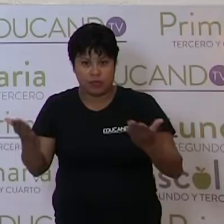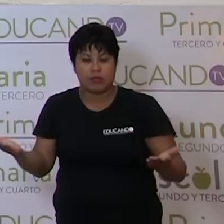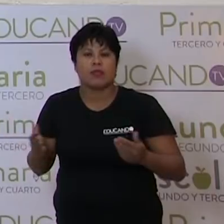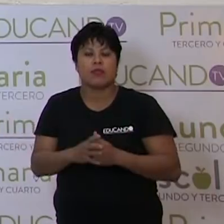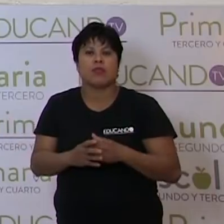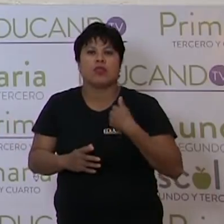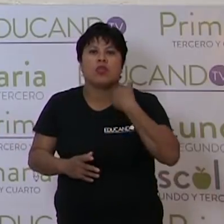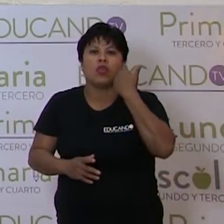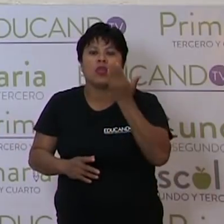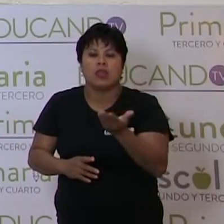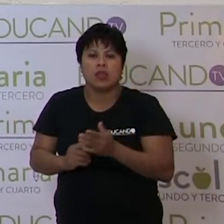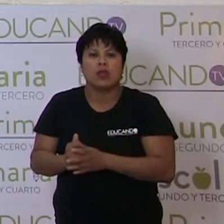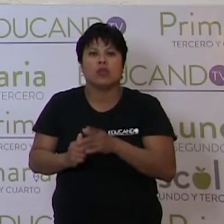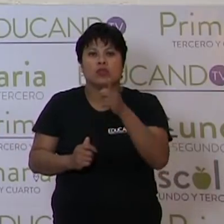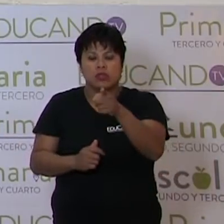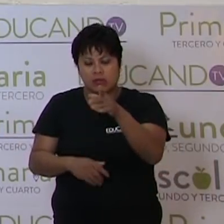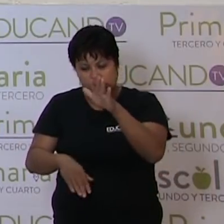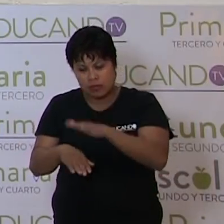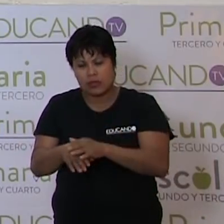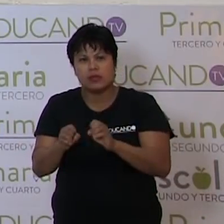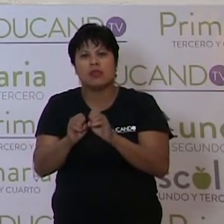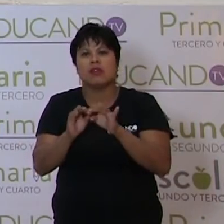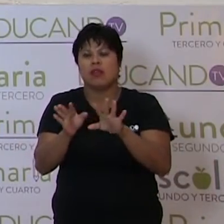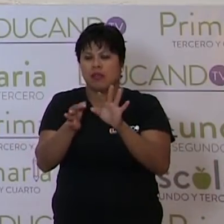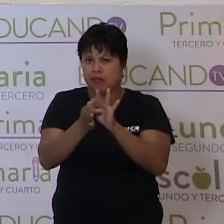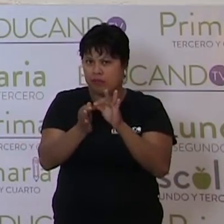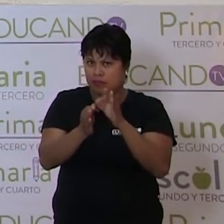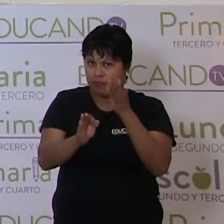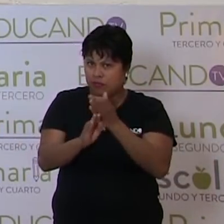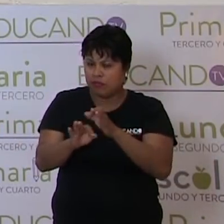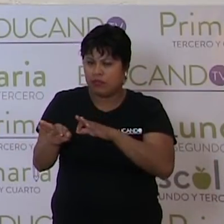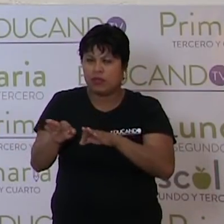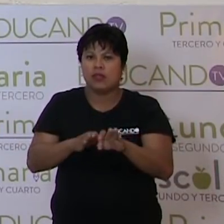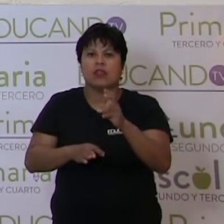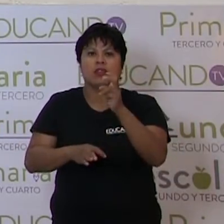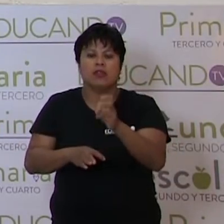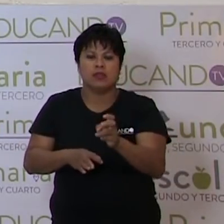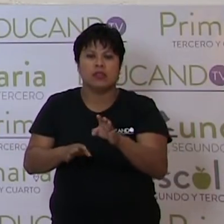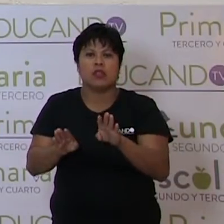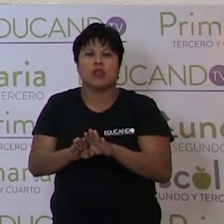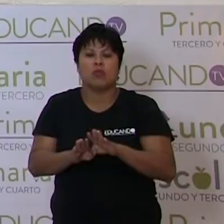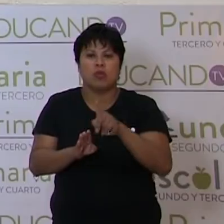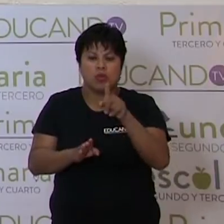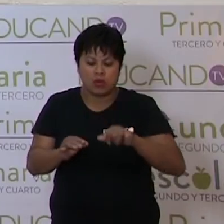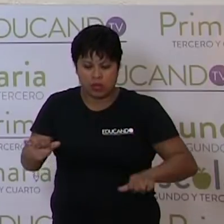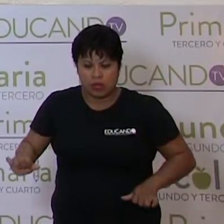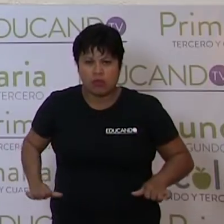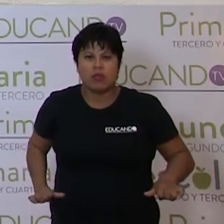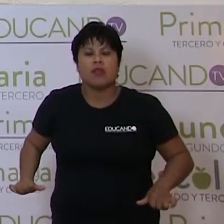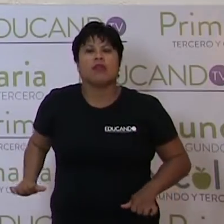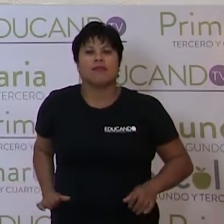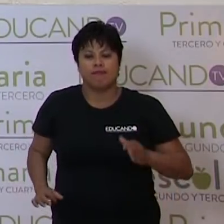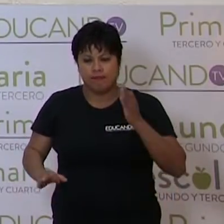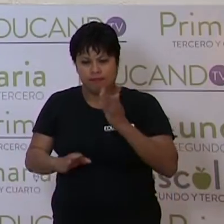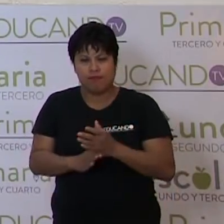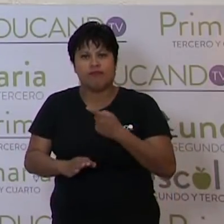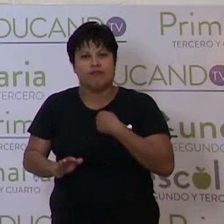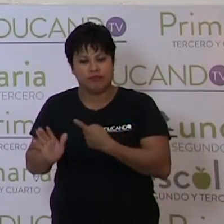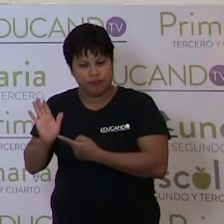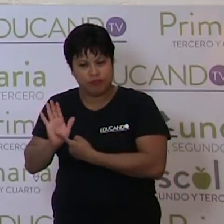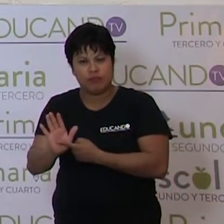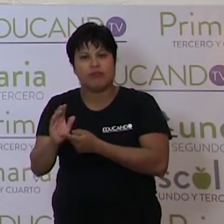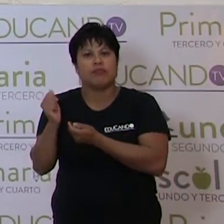que les quede bien claro este trabajo a través de un ejercicio que hoy les traje. En